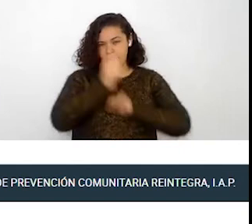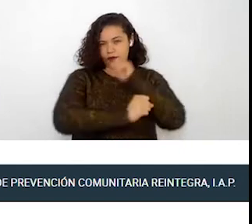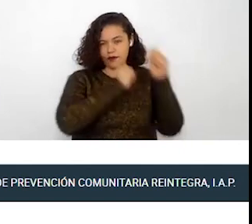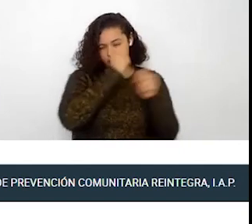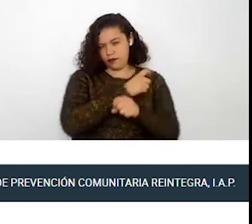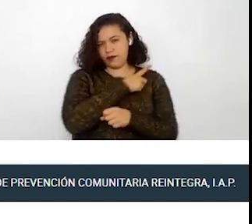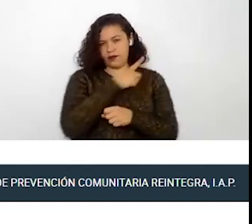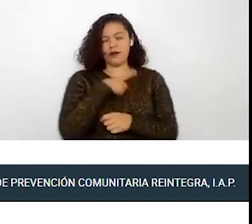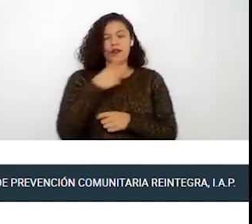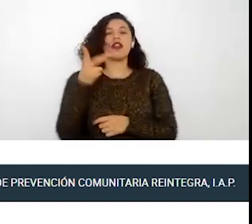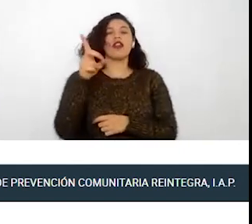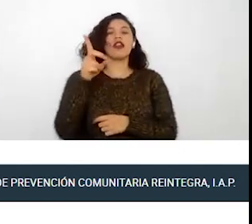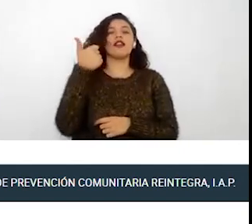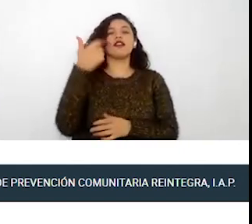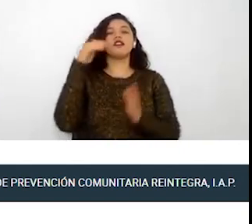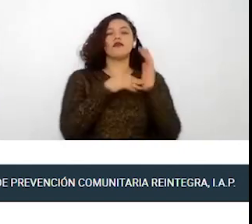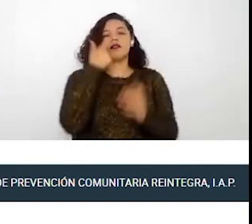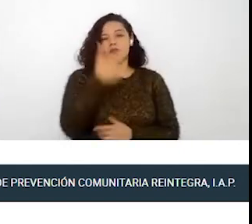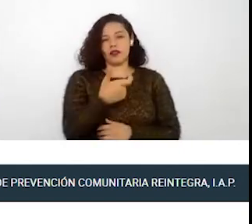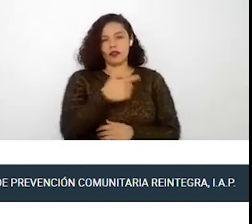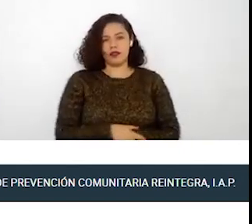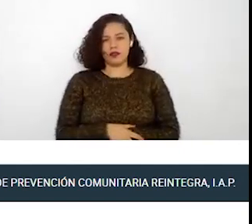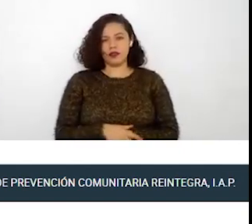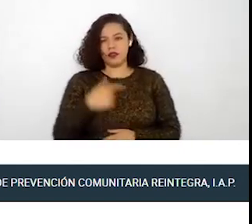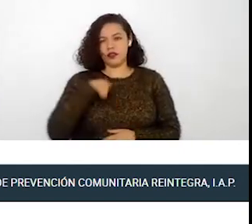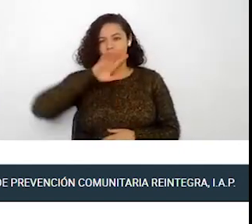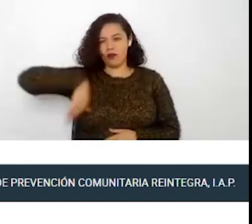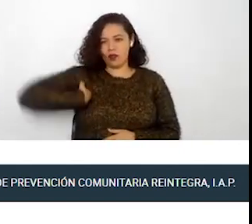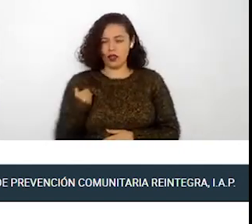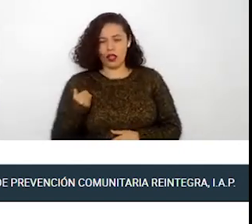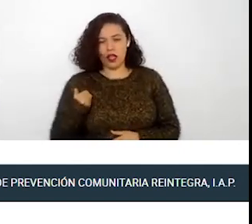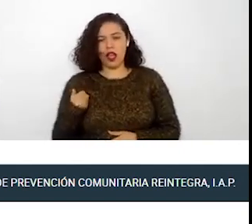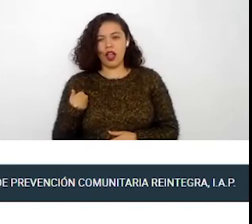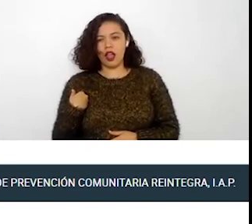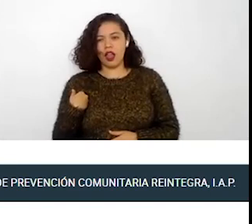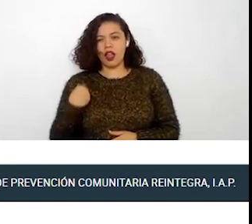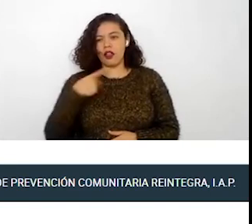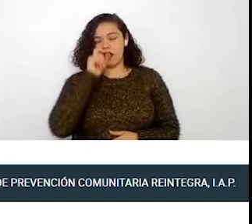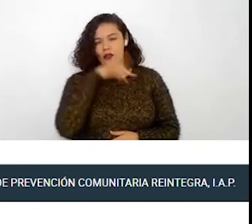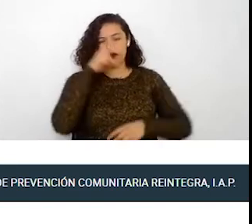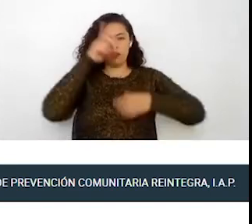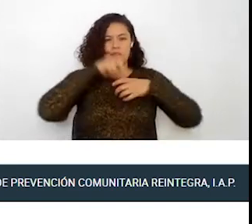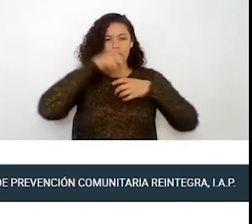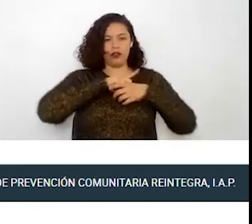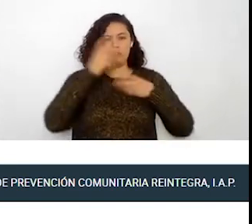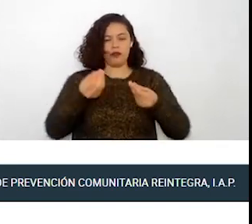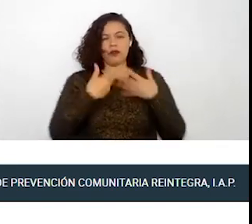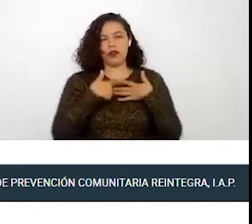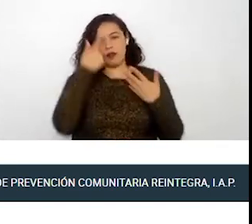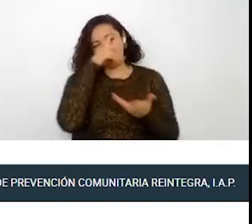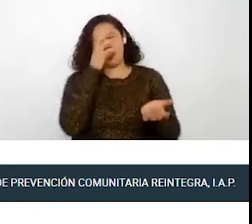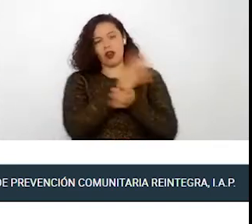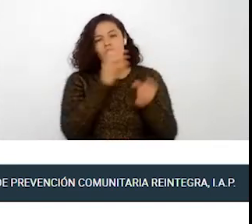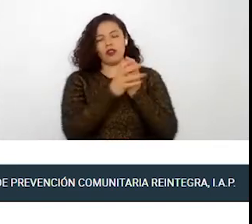recibir 36 mil pesos lo doy guardar pero también voy a recibir un donativo de en especie